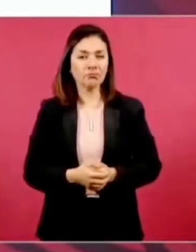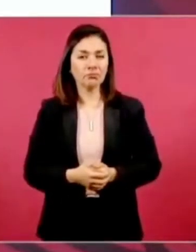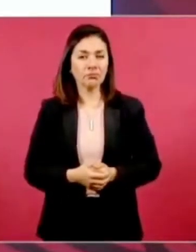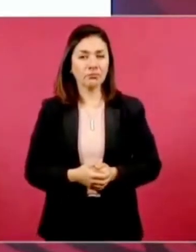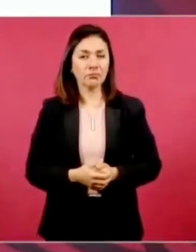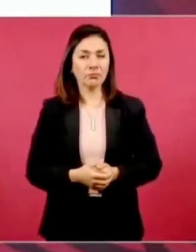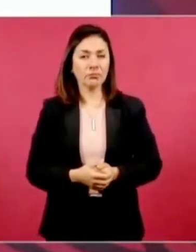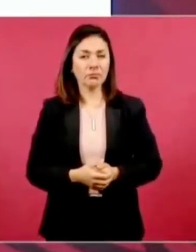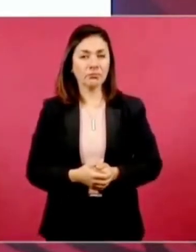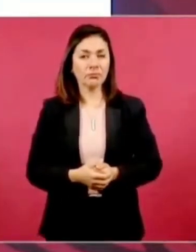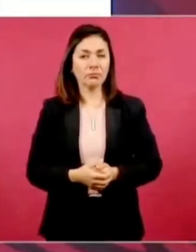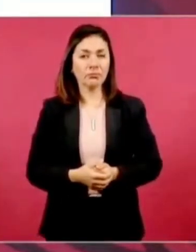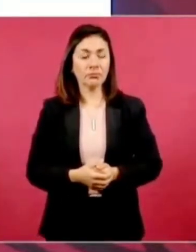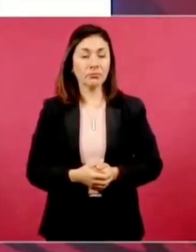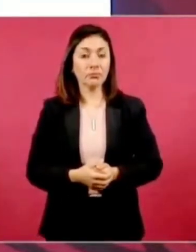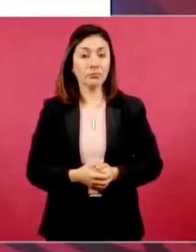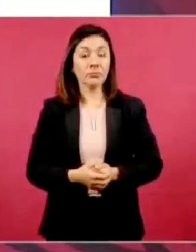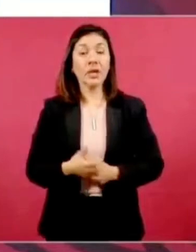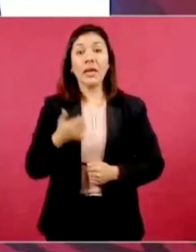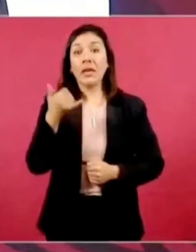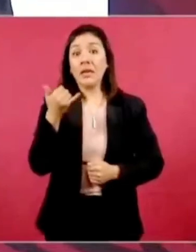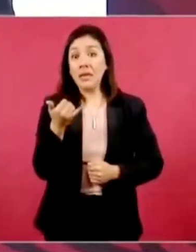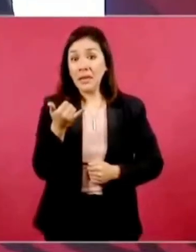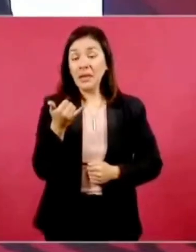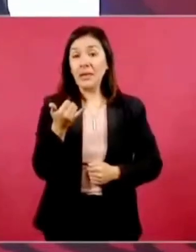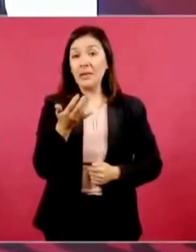y el doble